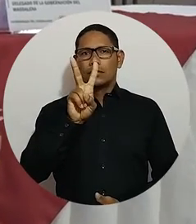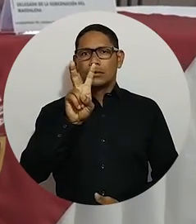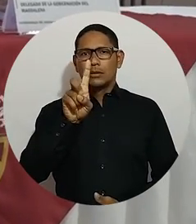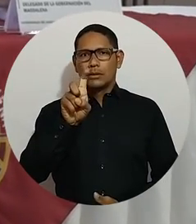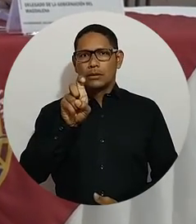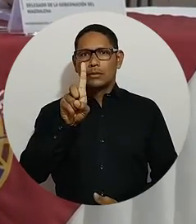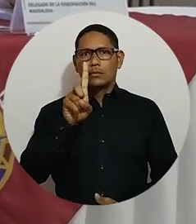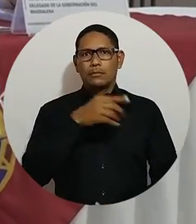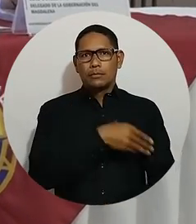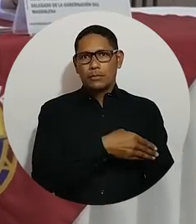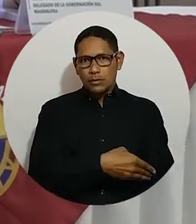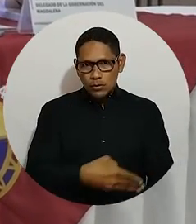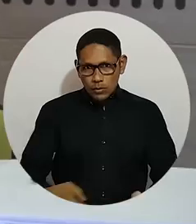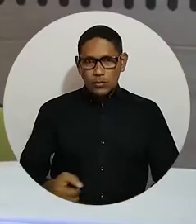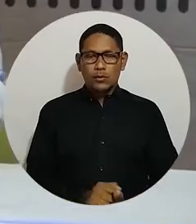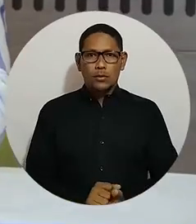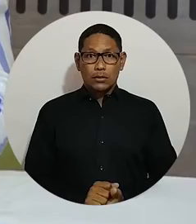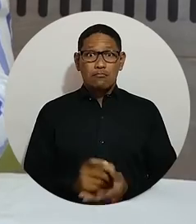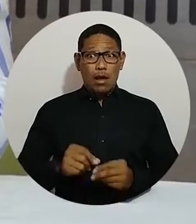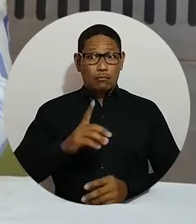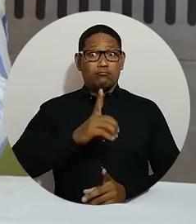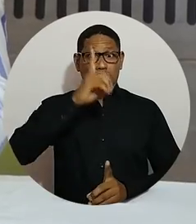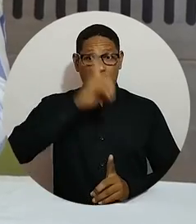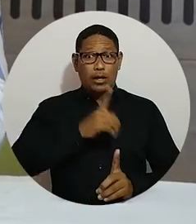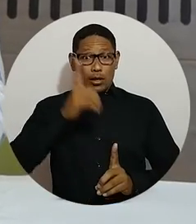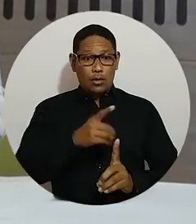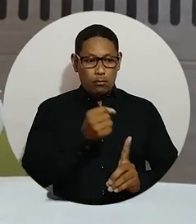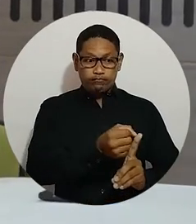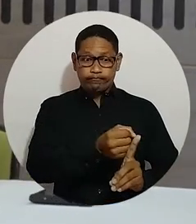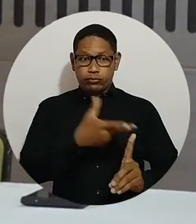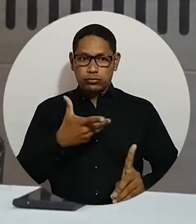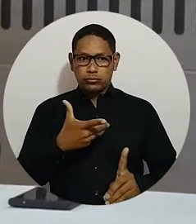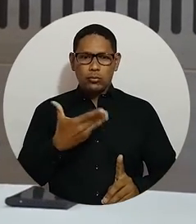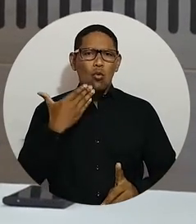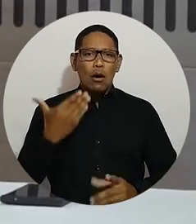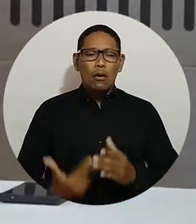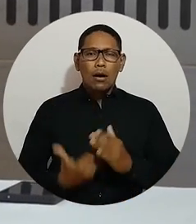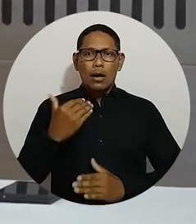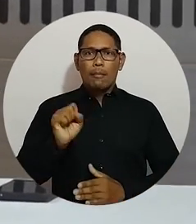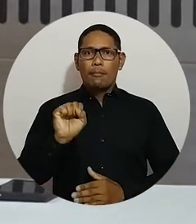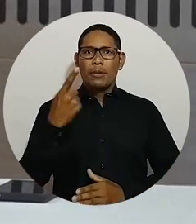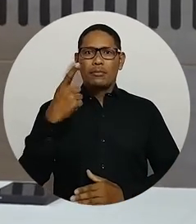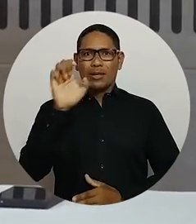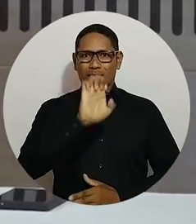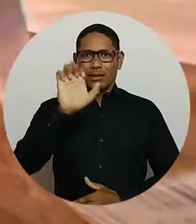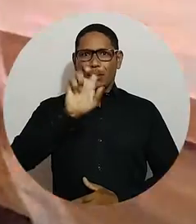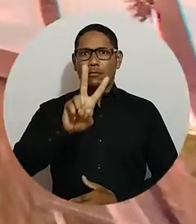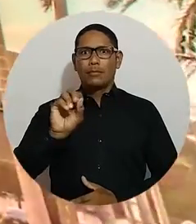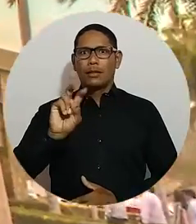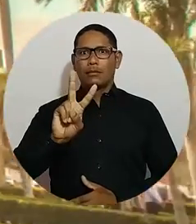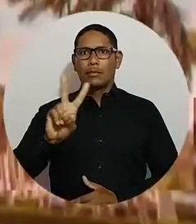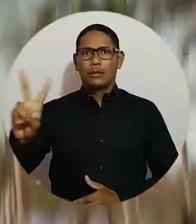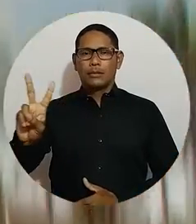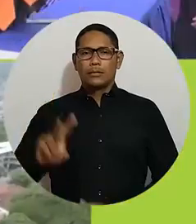171 mil millones de pesos y tomó decisiones de alto impacto que regirán a partir del próximo 1 de enero.